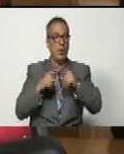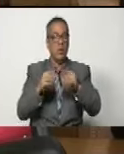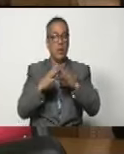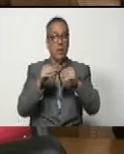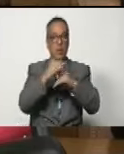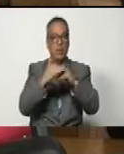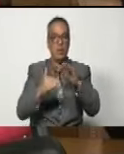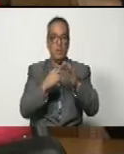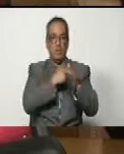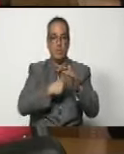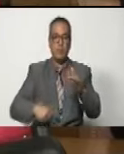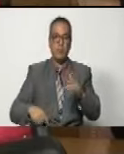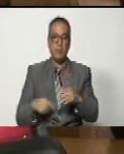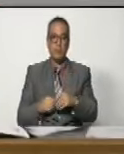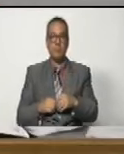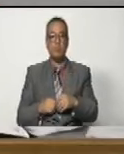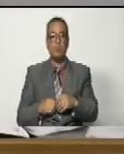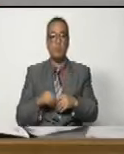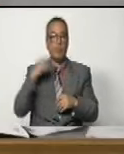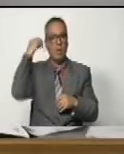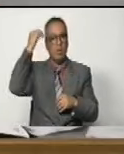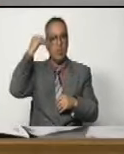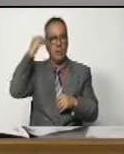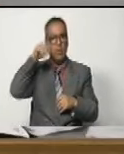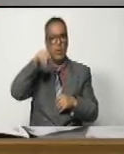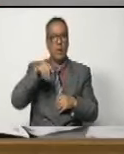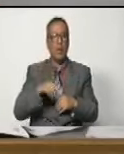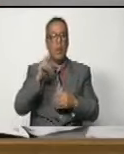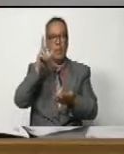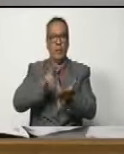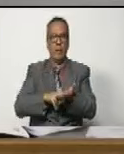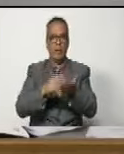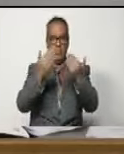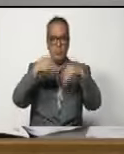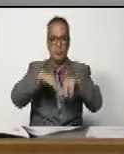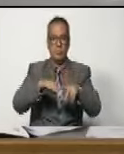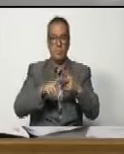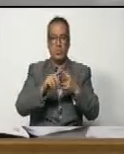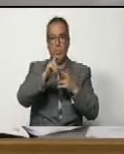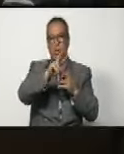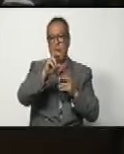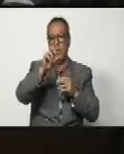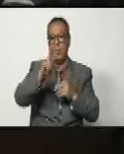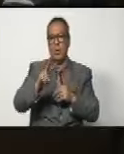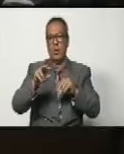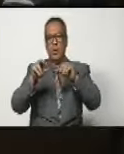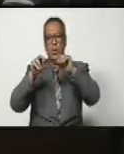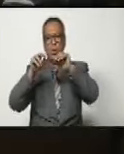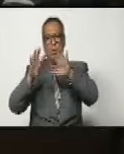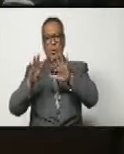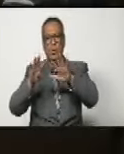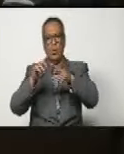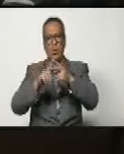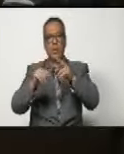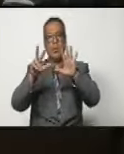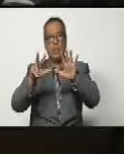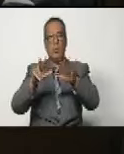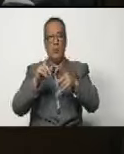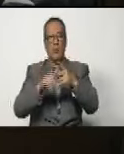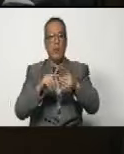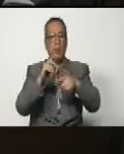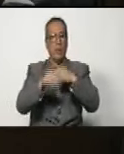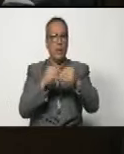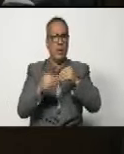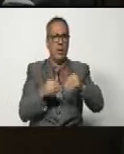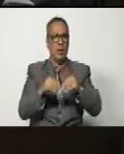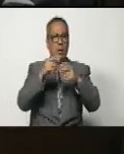todo, vicepresidente. En consideración. Aprobado. Siguiente. Ducentésimo vigésimo octavo. Se sugiere aprobar sin modificación la